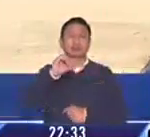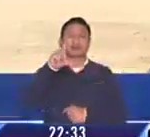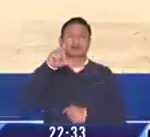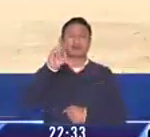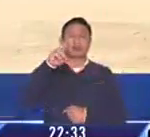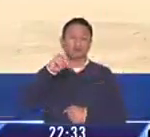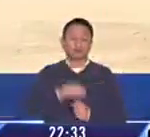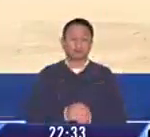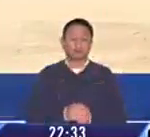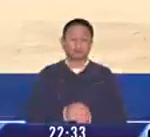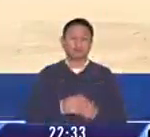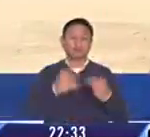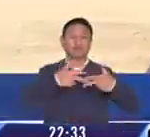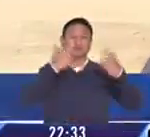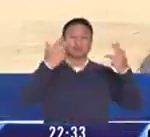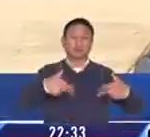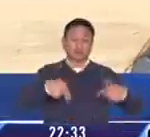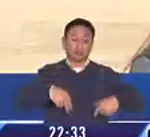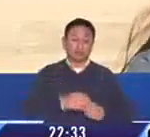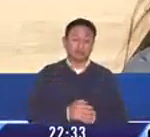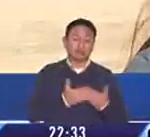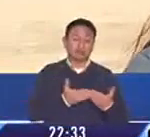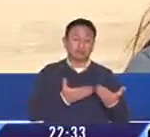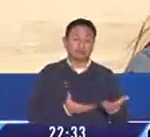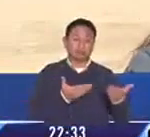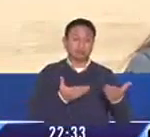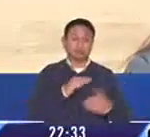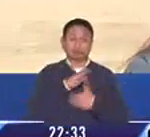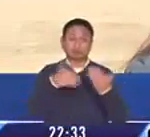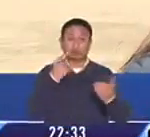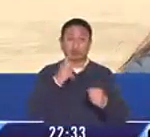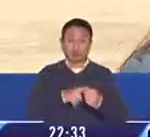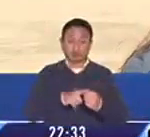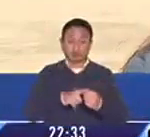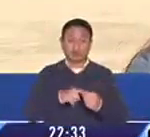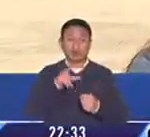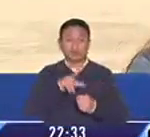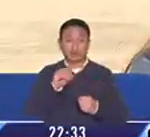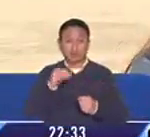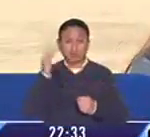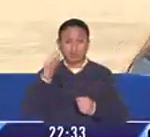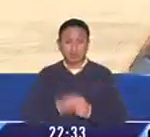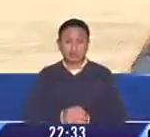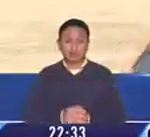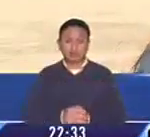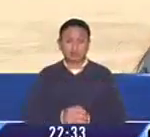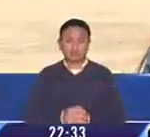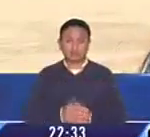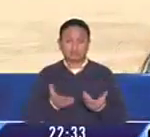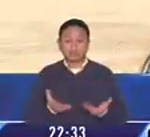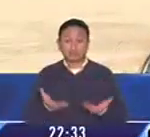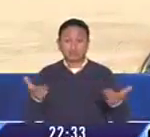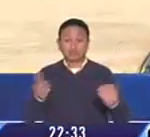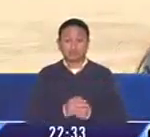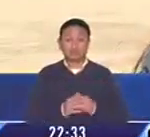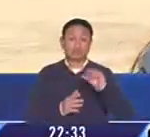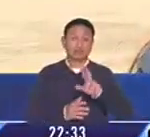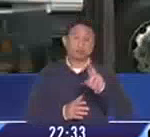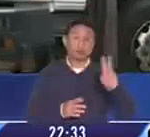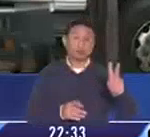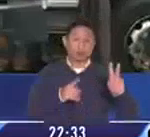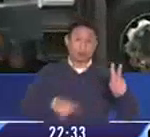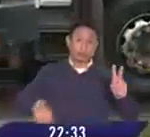Al sur, en Chillogallo, estamos también entregando obras. Bueno, en todo Quito, más de 30 frentes. Hemos cerrado ya bastante, estábamos con 52 al mismo